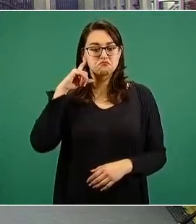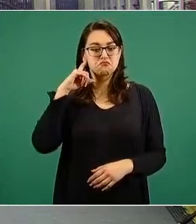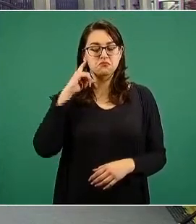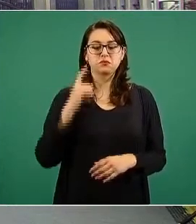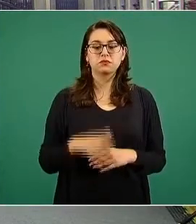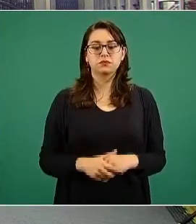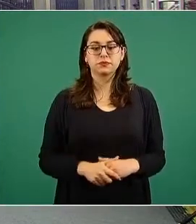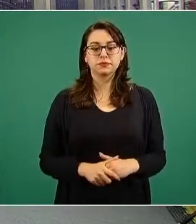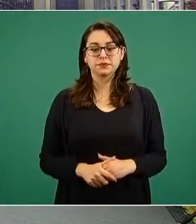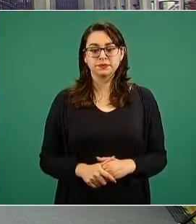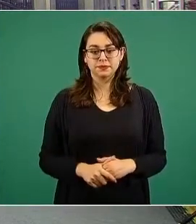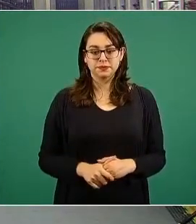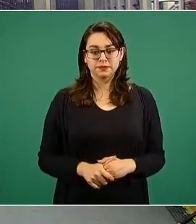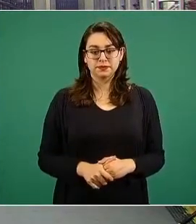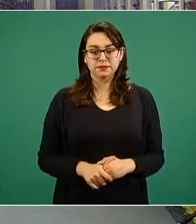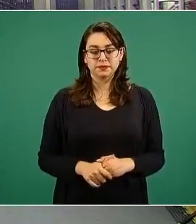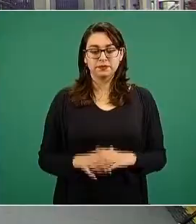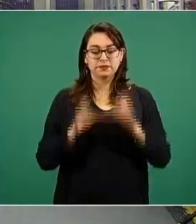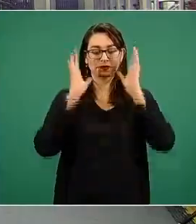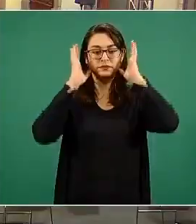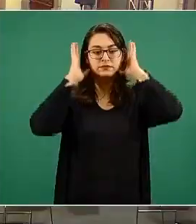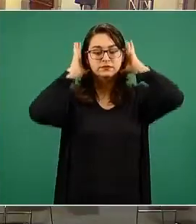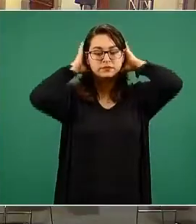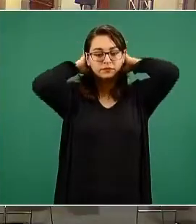Espera, Juan.